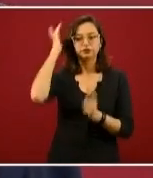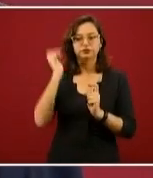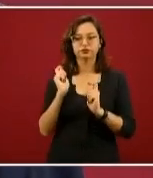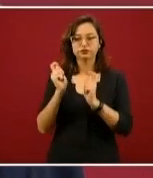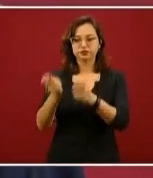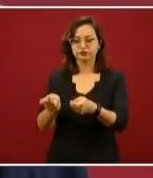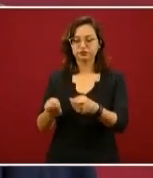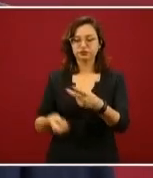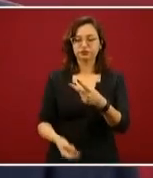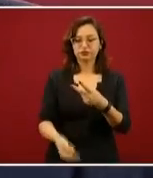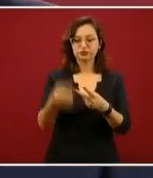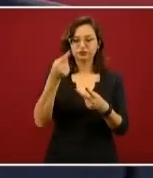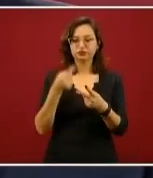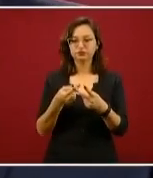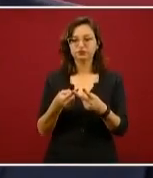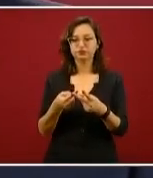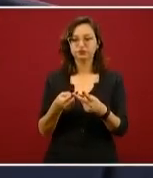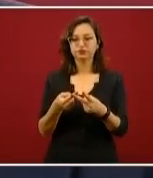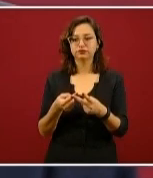Luego